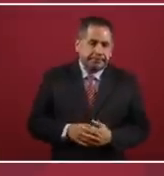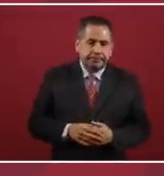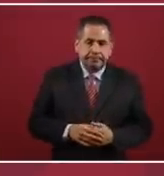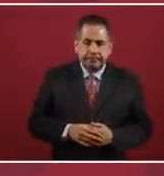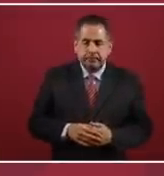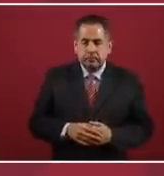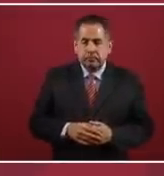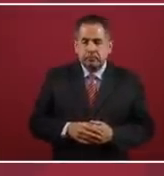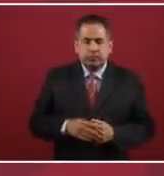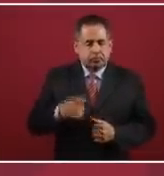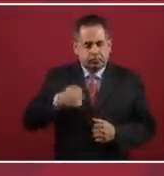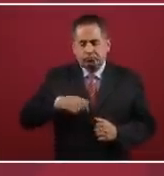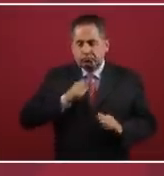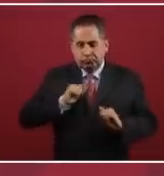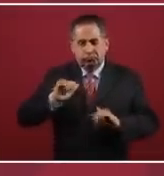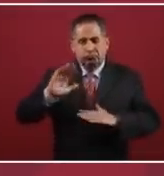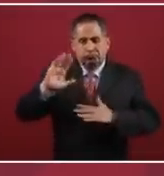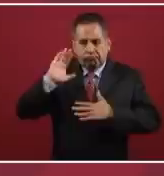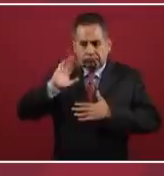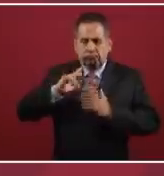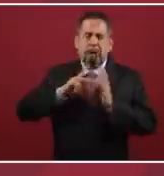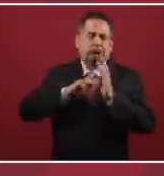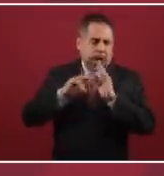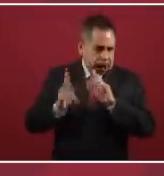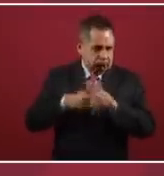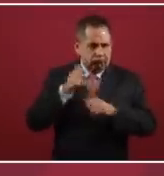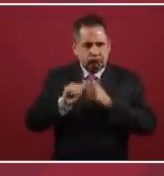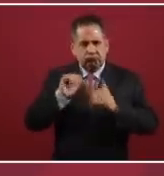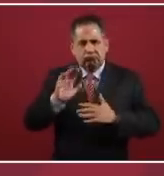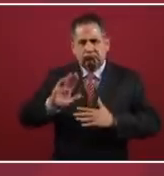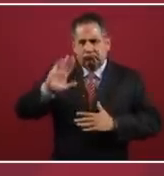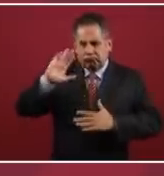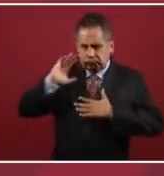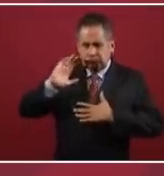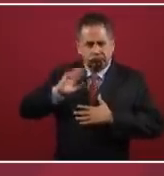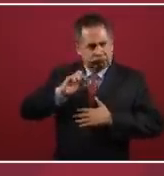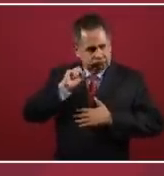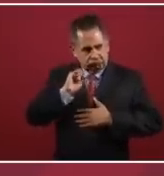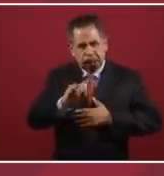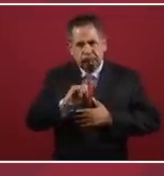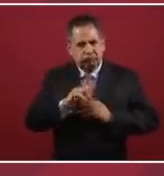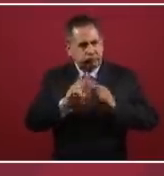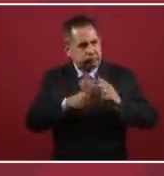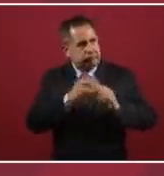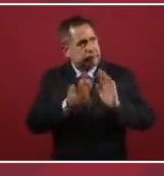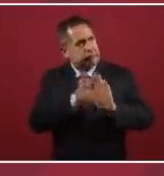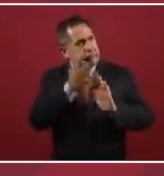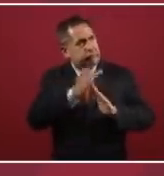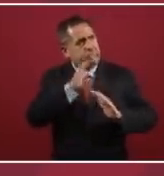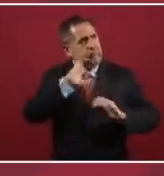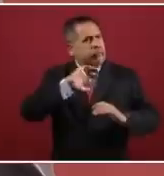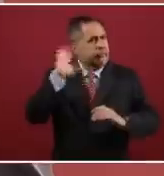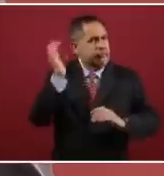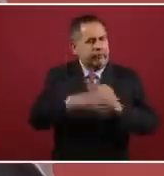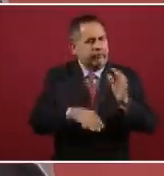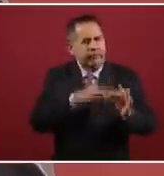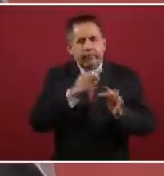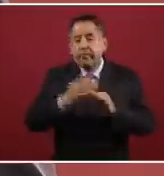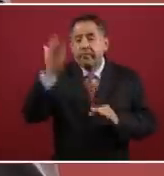hicimos el compromiso o reafirmamos el compromiso de terminar un hospital que